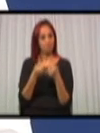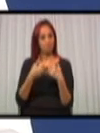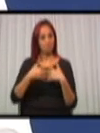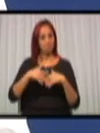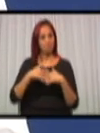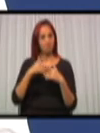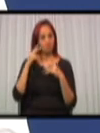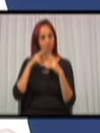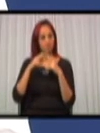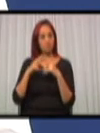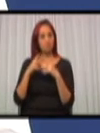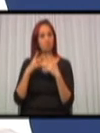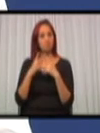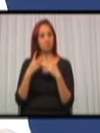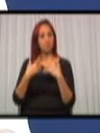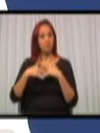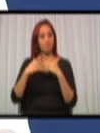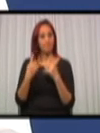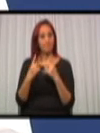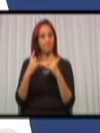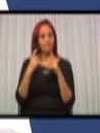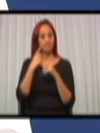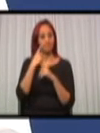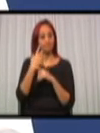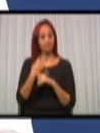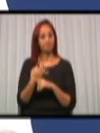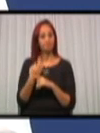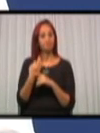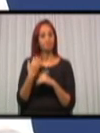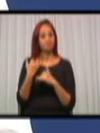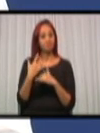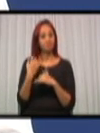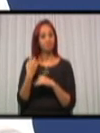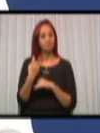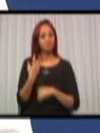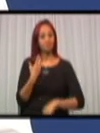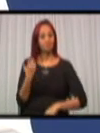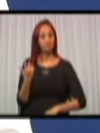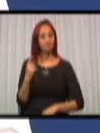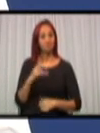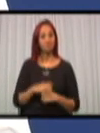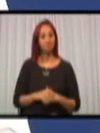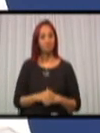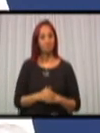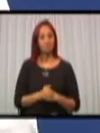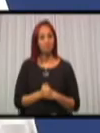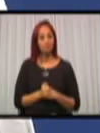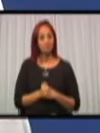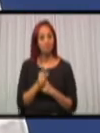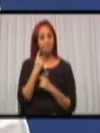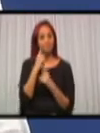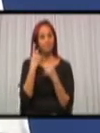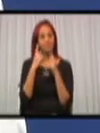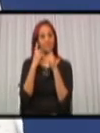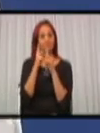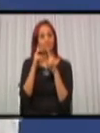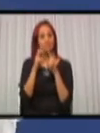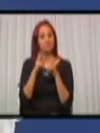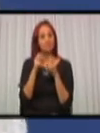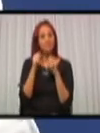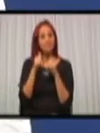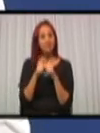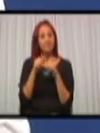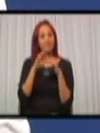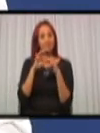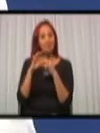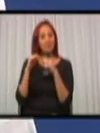he trabajado con empresas exitosas, creo que lo que ha faltado para lograr canalizar bien los fondos a